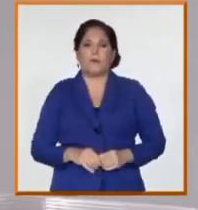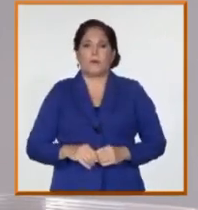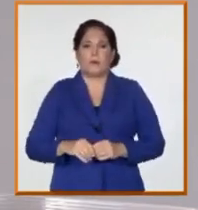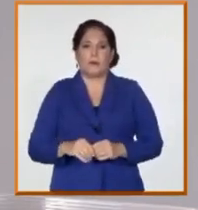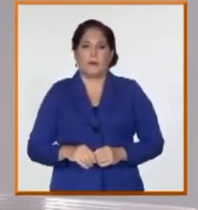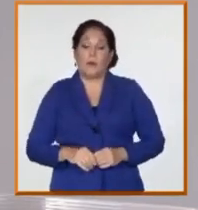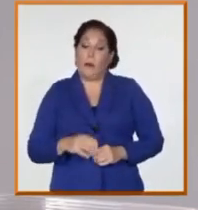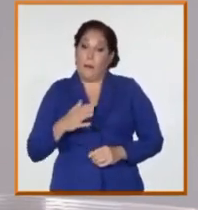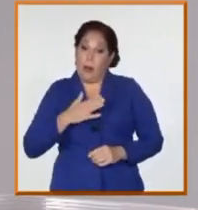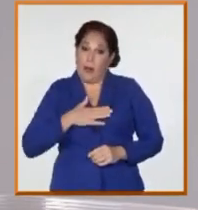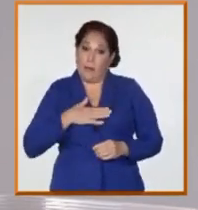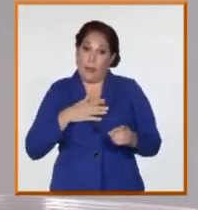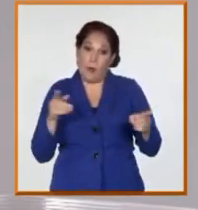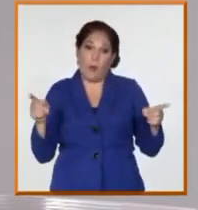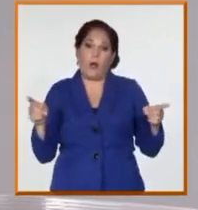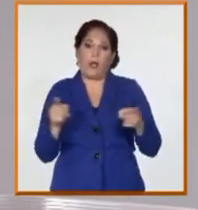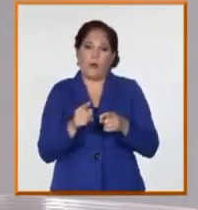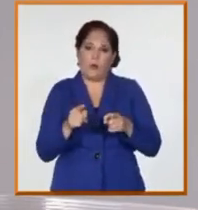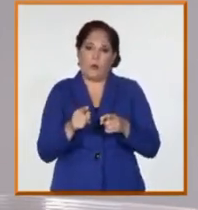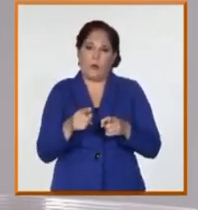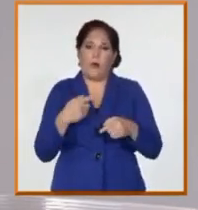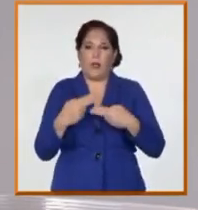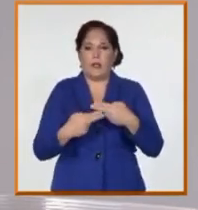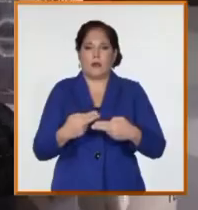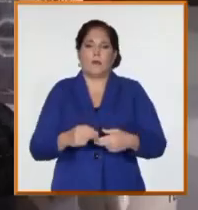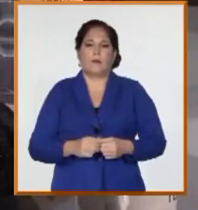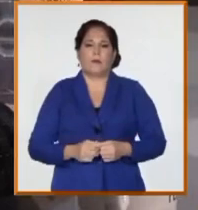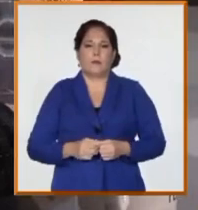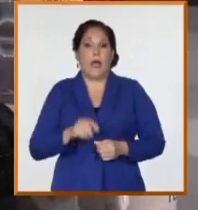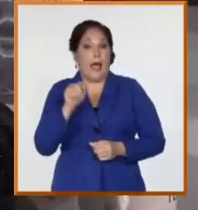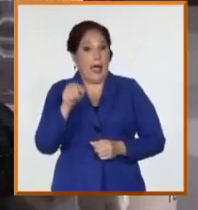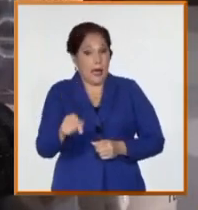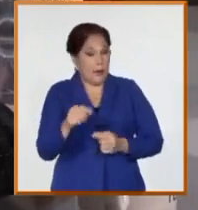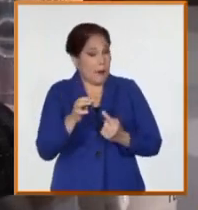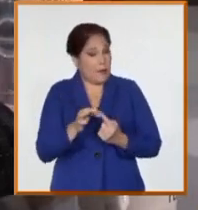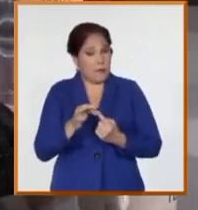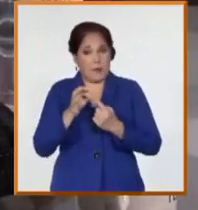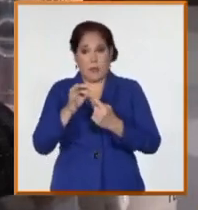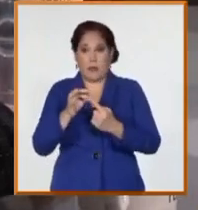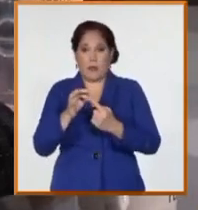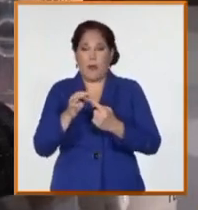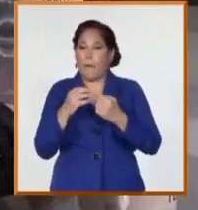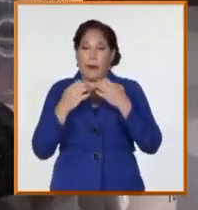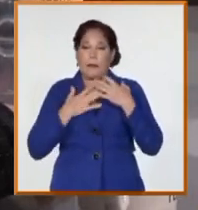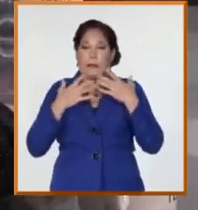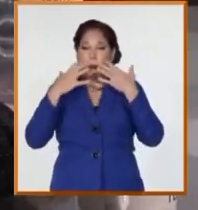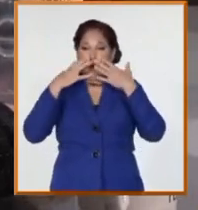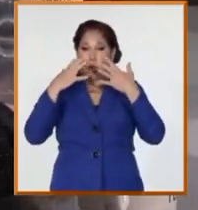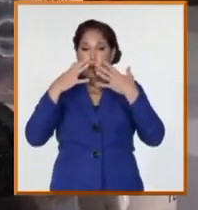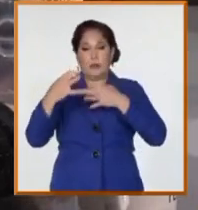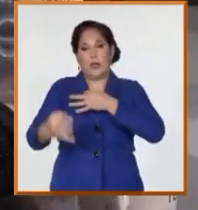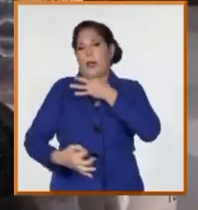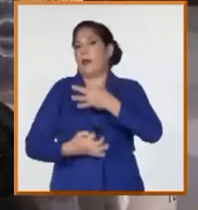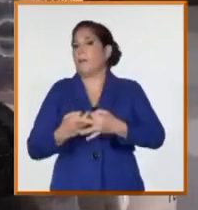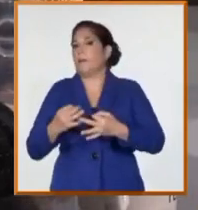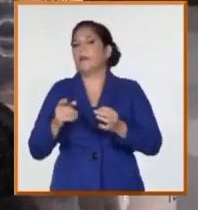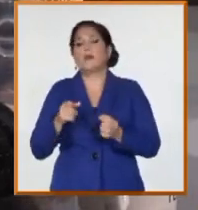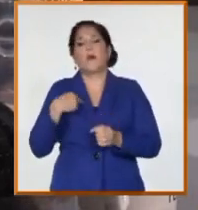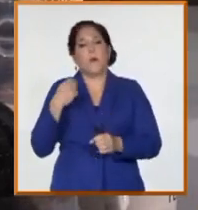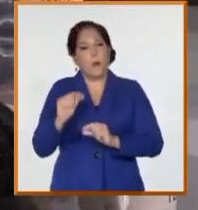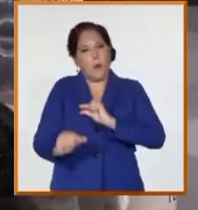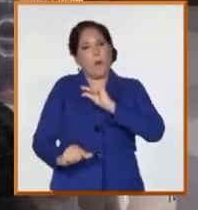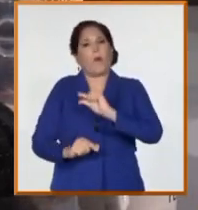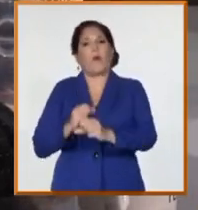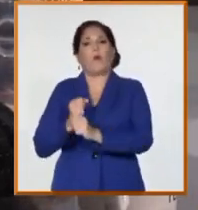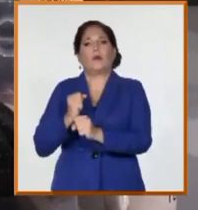general una síntesis de la actividad pesquera ahí sin duda particularidades que lo importante es como usted señalaba que si ha ido trabajando